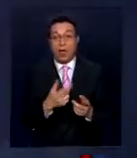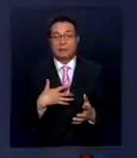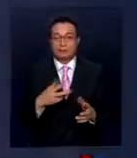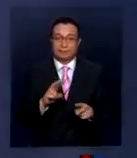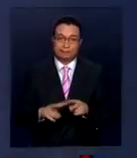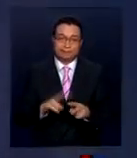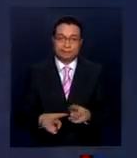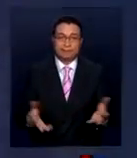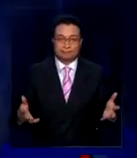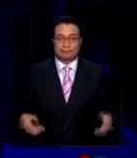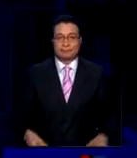de pie